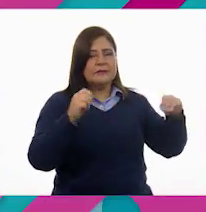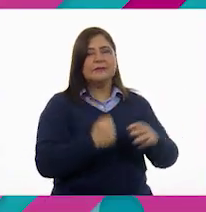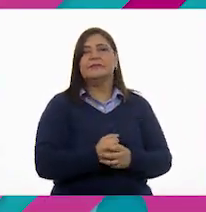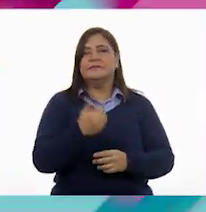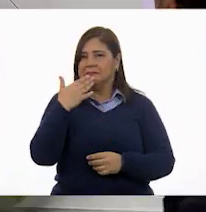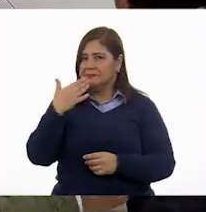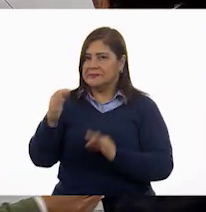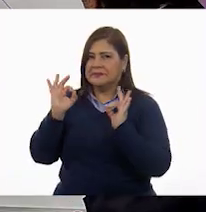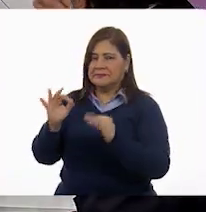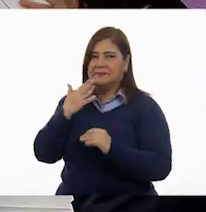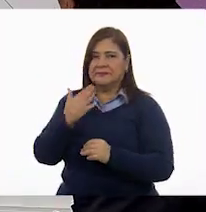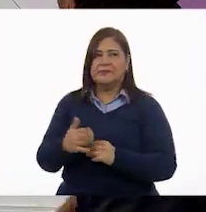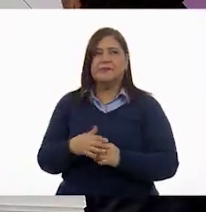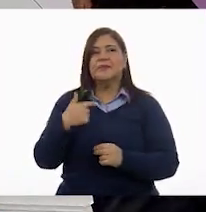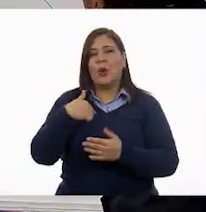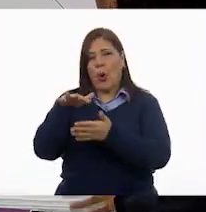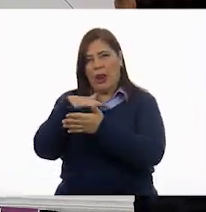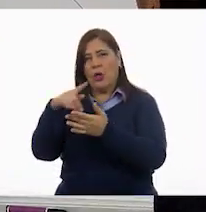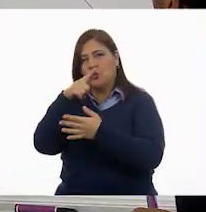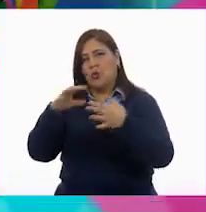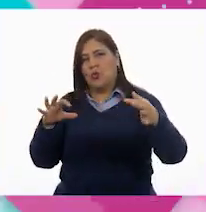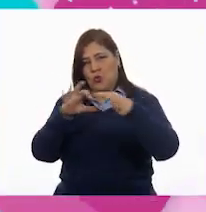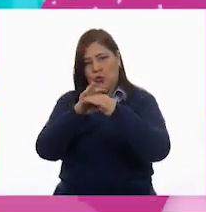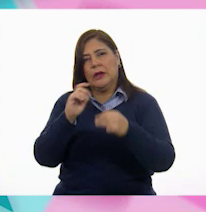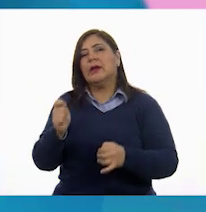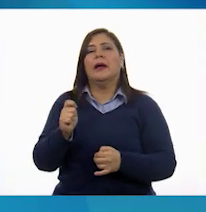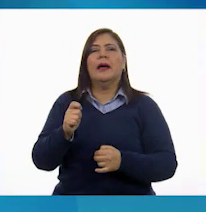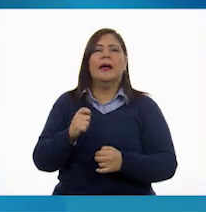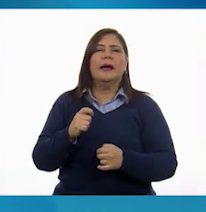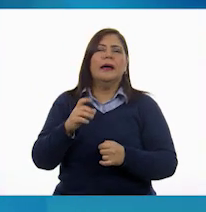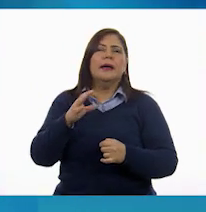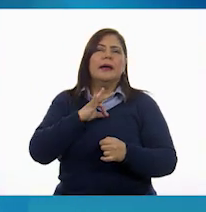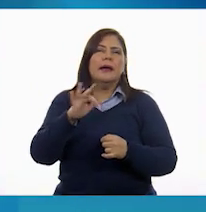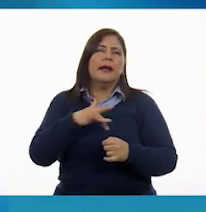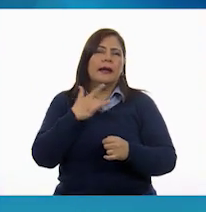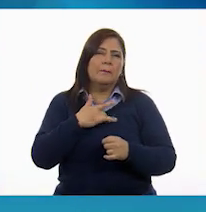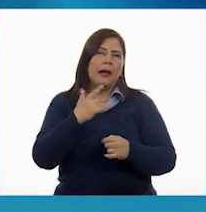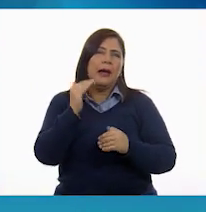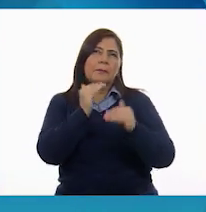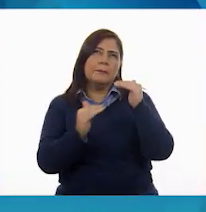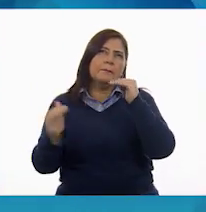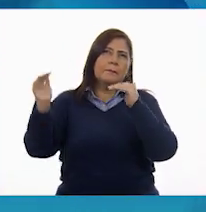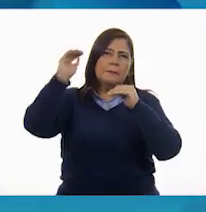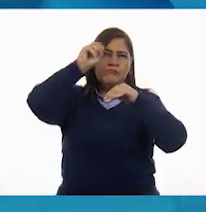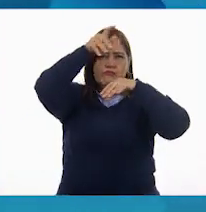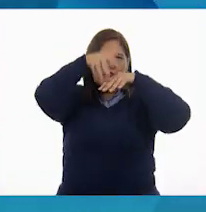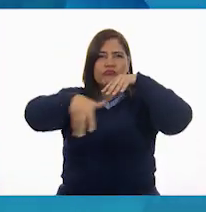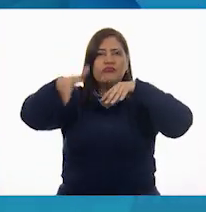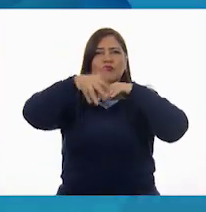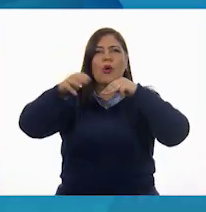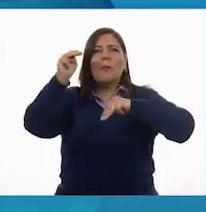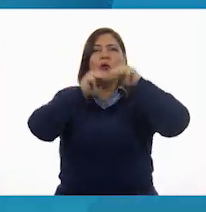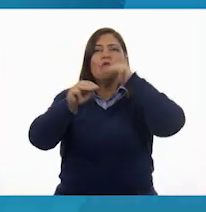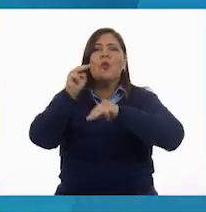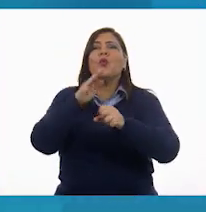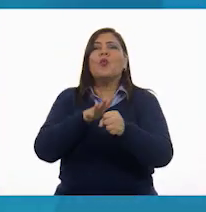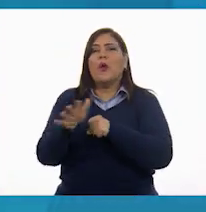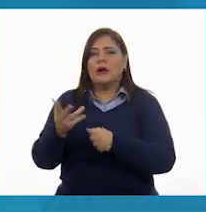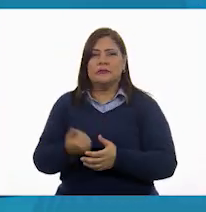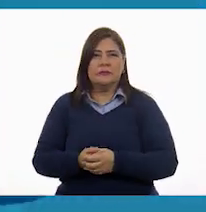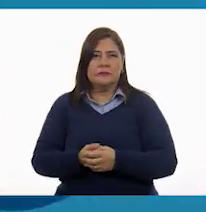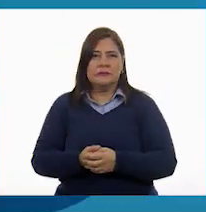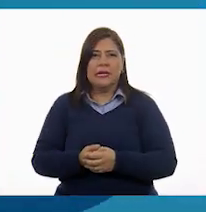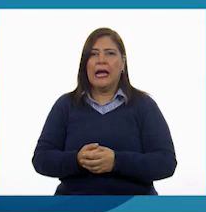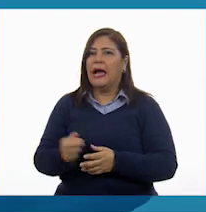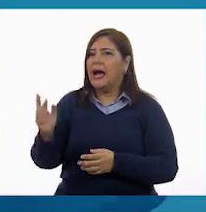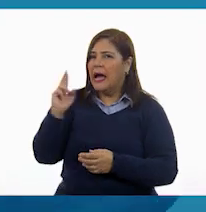perfecto. Yo lo leo y tú lo unes. Listo. Son corrientes de agua que nacen en las partes altas de las montañas. Empieza